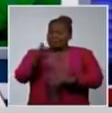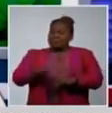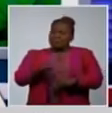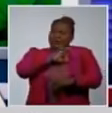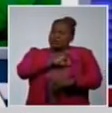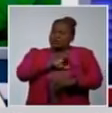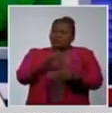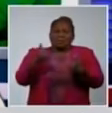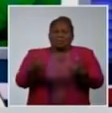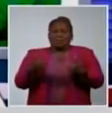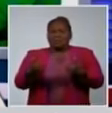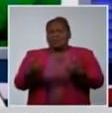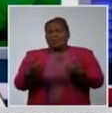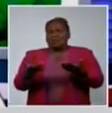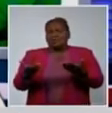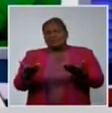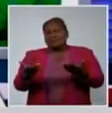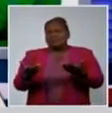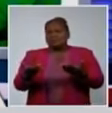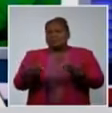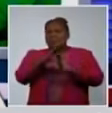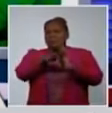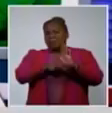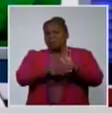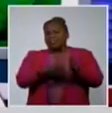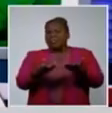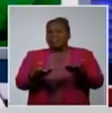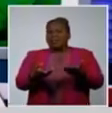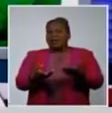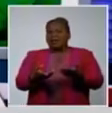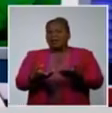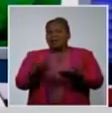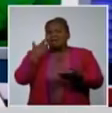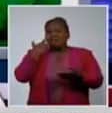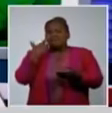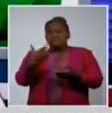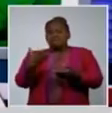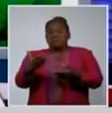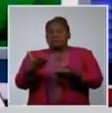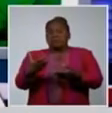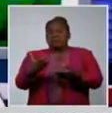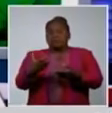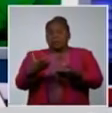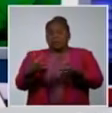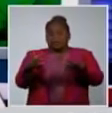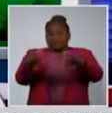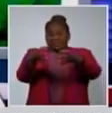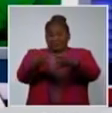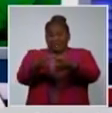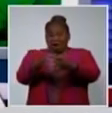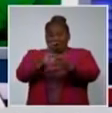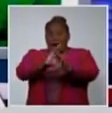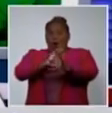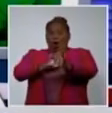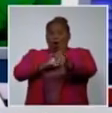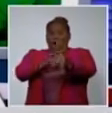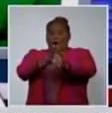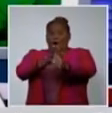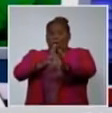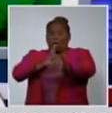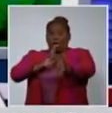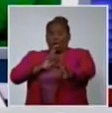sobre todo por las aglomeraciones que necesariamente o que